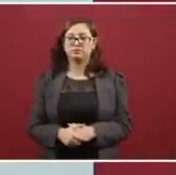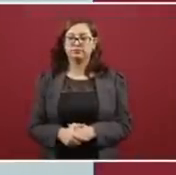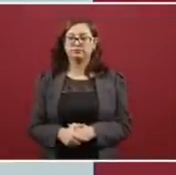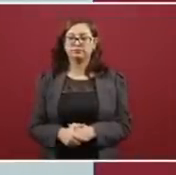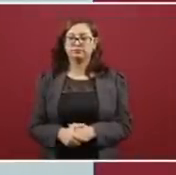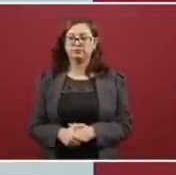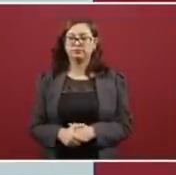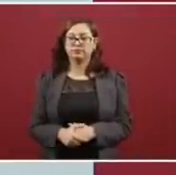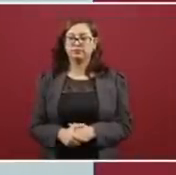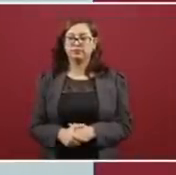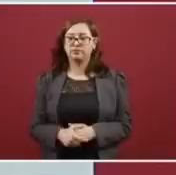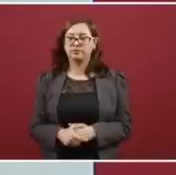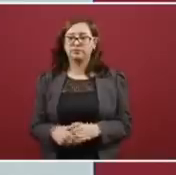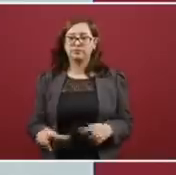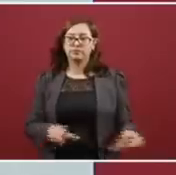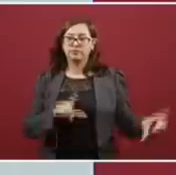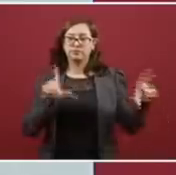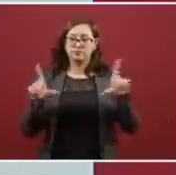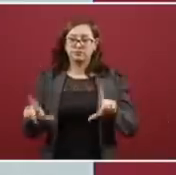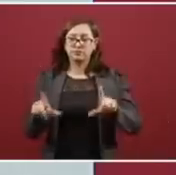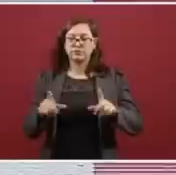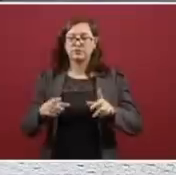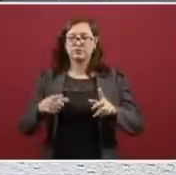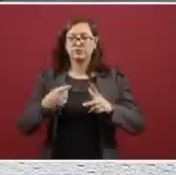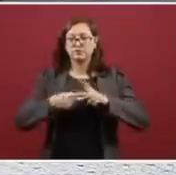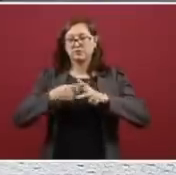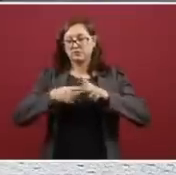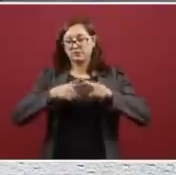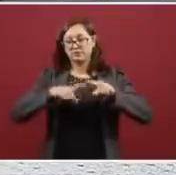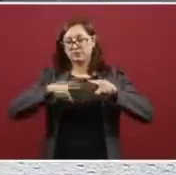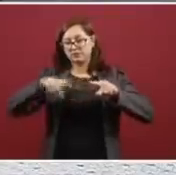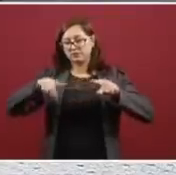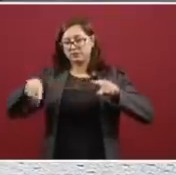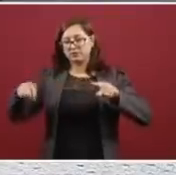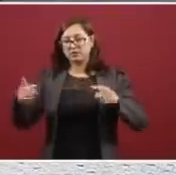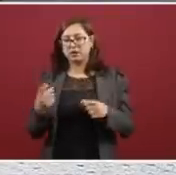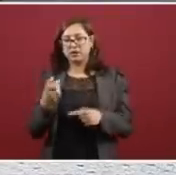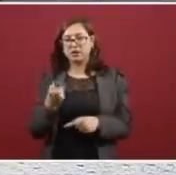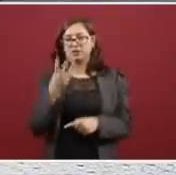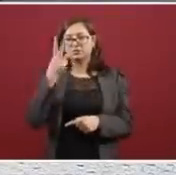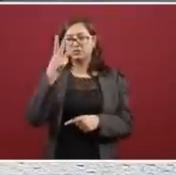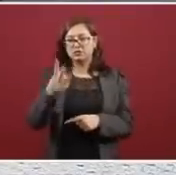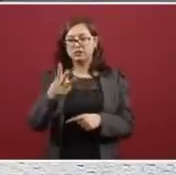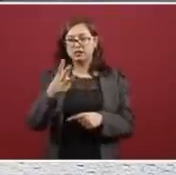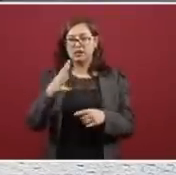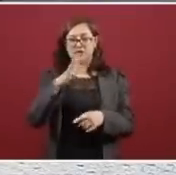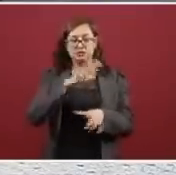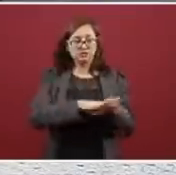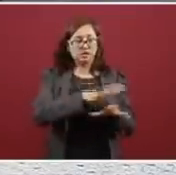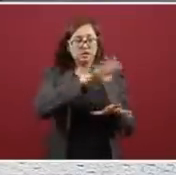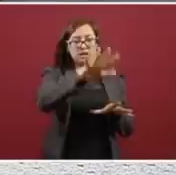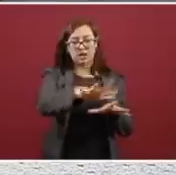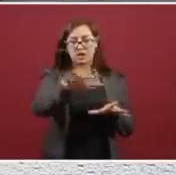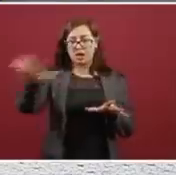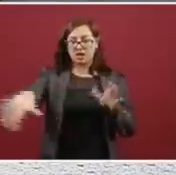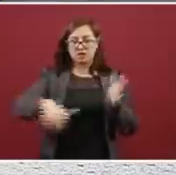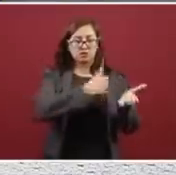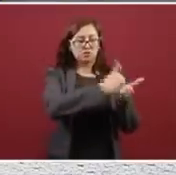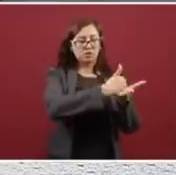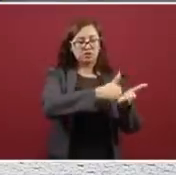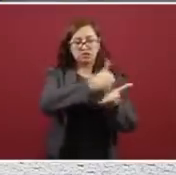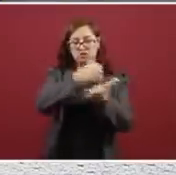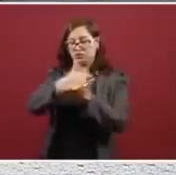siguiente que es con el que terminamos que es un ejercicio que se realizó en tres zonas metropolitanas la zona